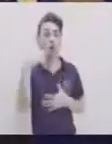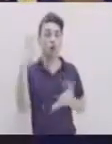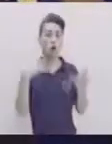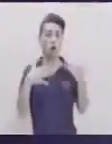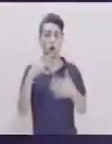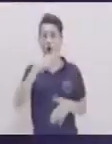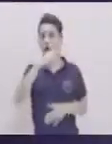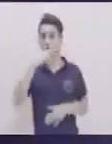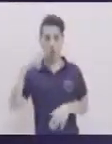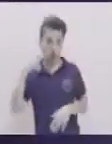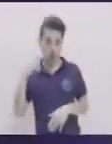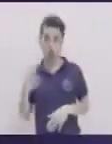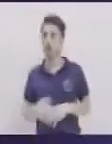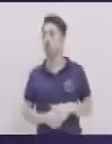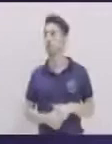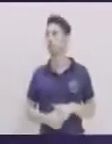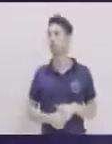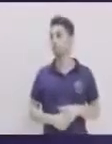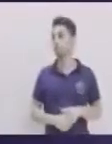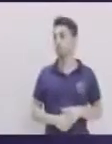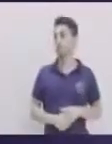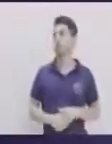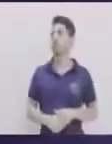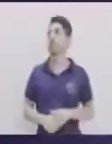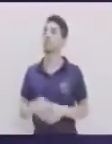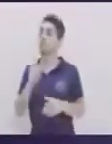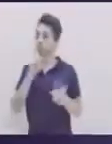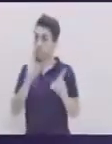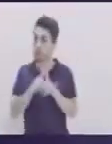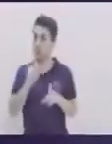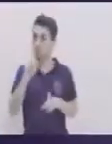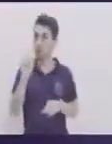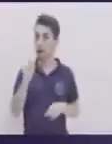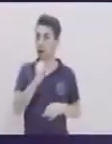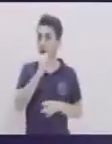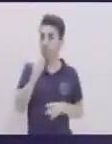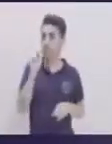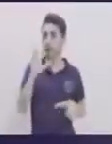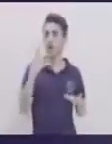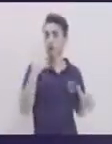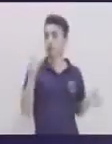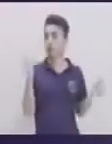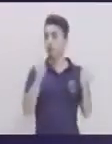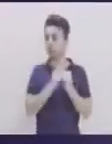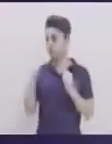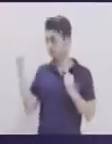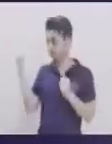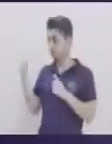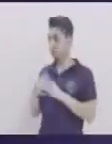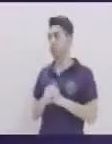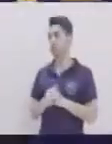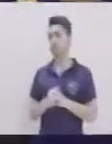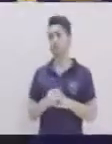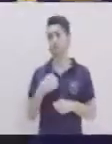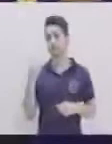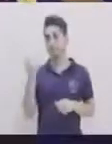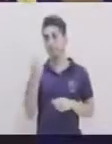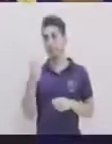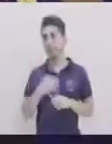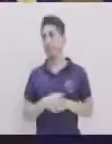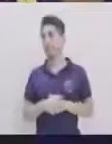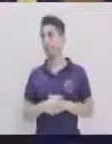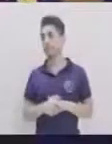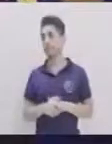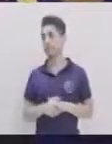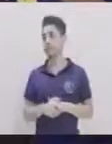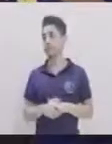rojo. También les indicaba que vamos a aprender un canto en idioma Xinka. Y en esta ocasión nos acompaña